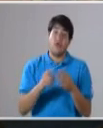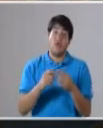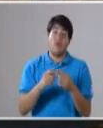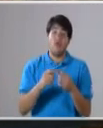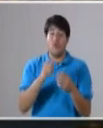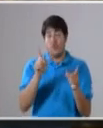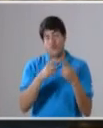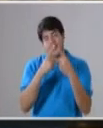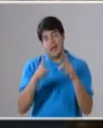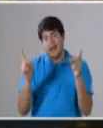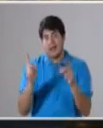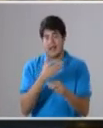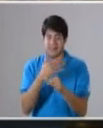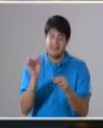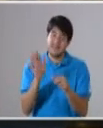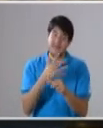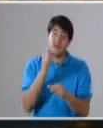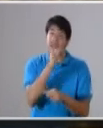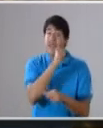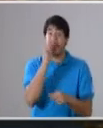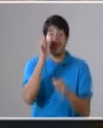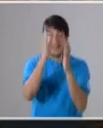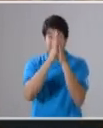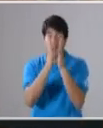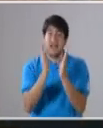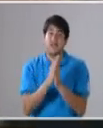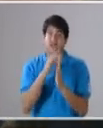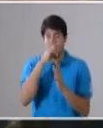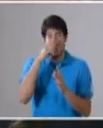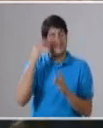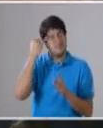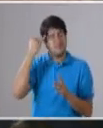ejemplo. Es decir, si cantamos